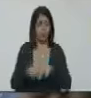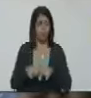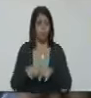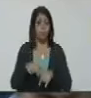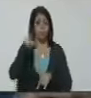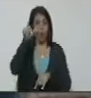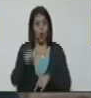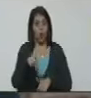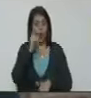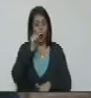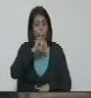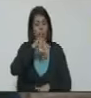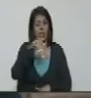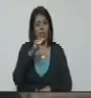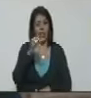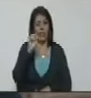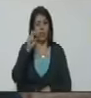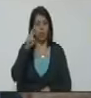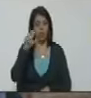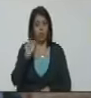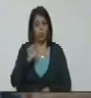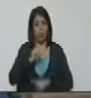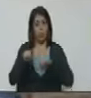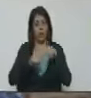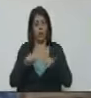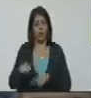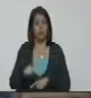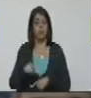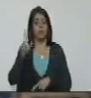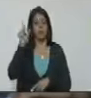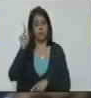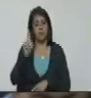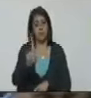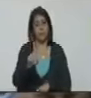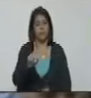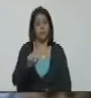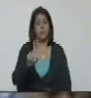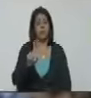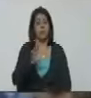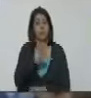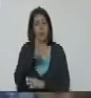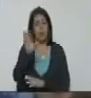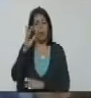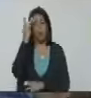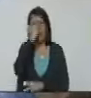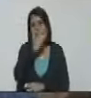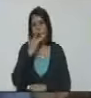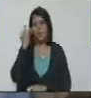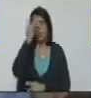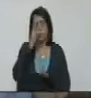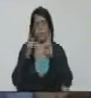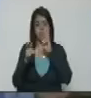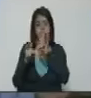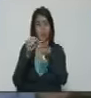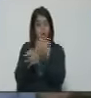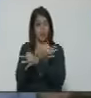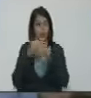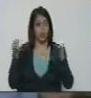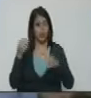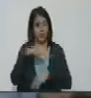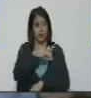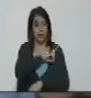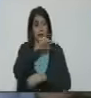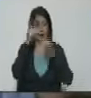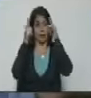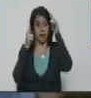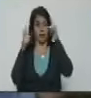este patriota bolivariano, mandamos un venezolano más a tierras africanas, con esa visión estratégica que tuvo el